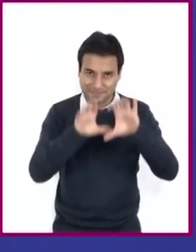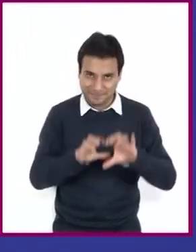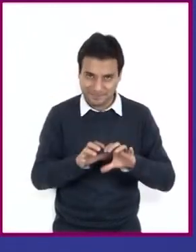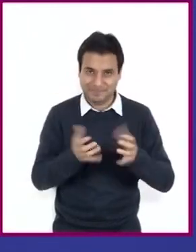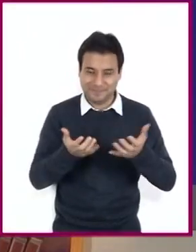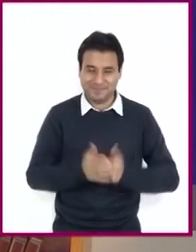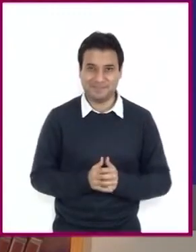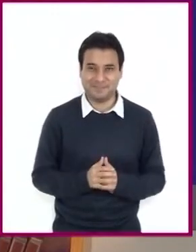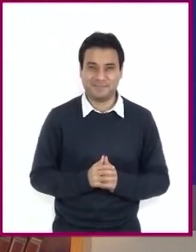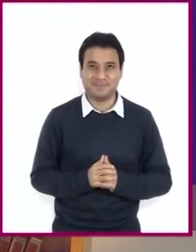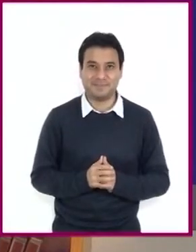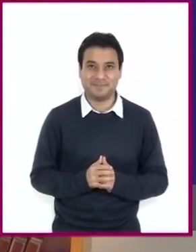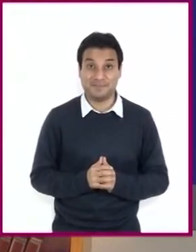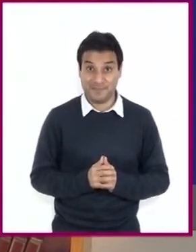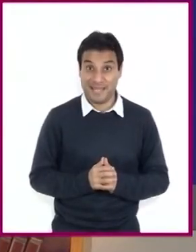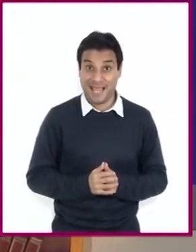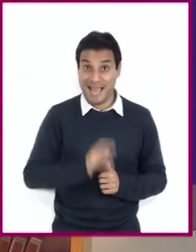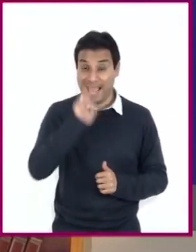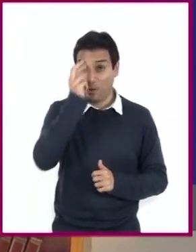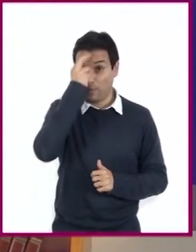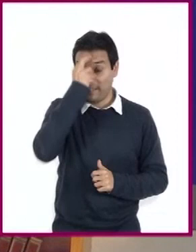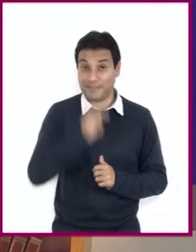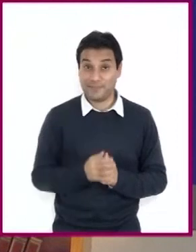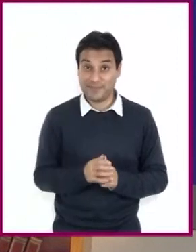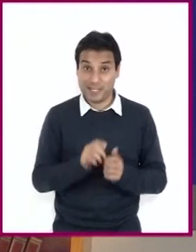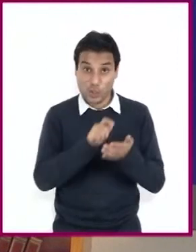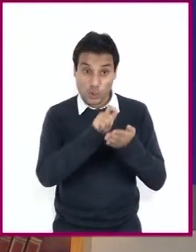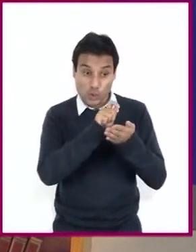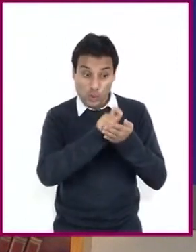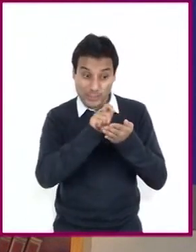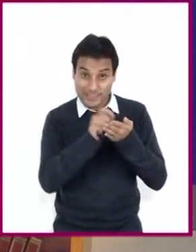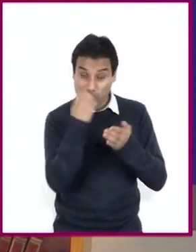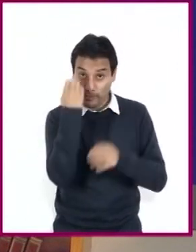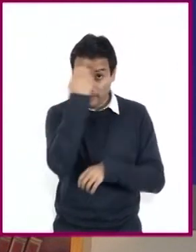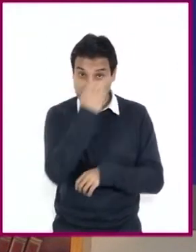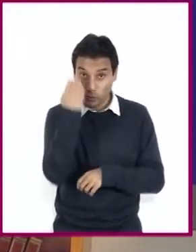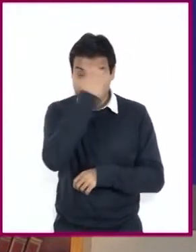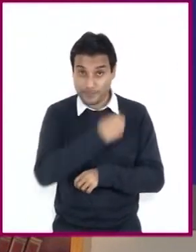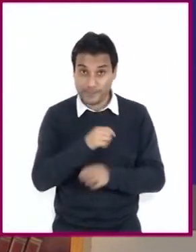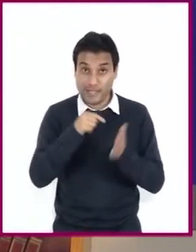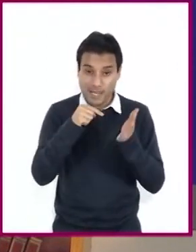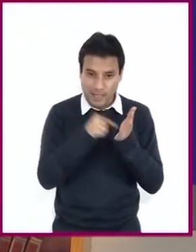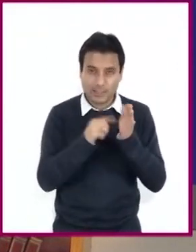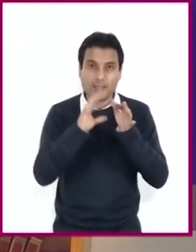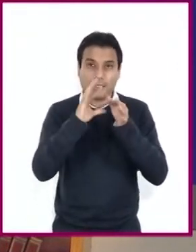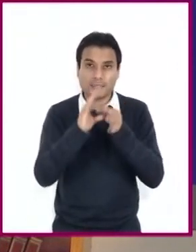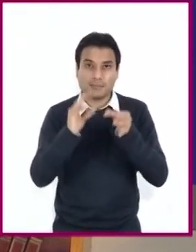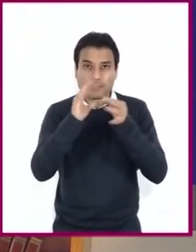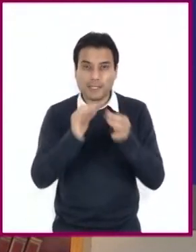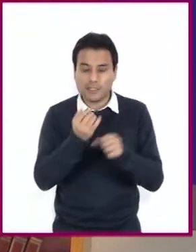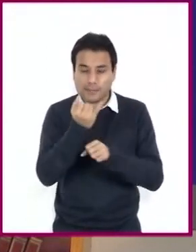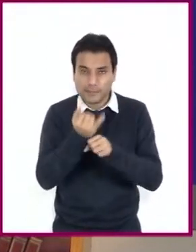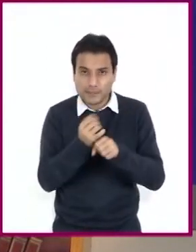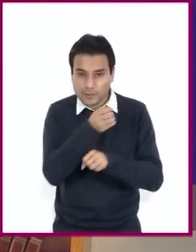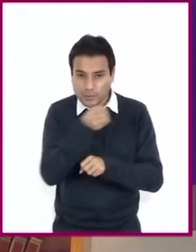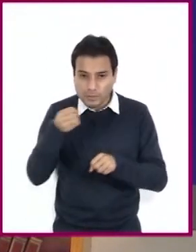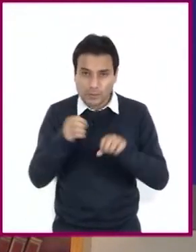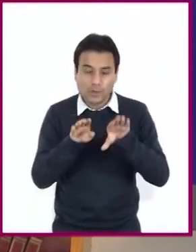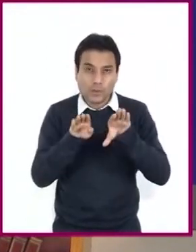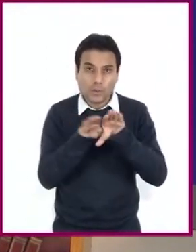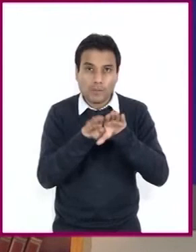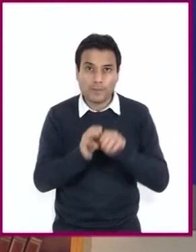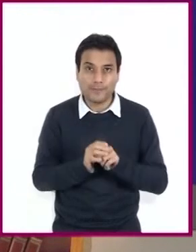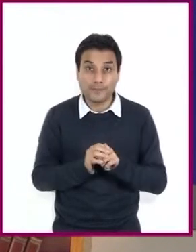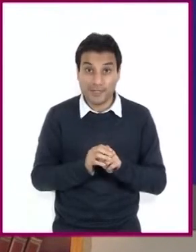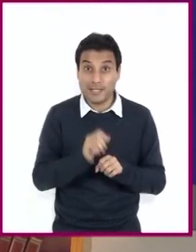científico. Recuerden que las notas de observación describen el proceso de investigación del fenómeno observado,